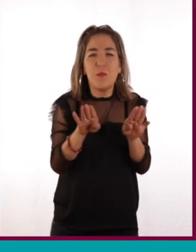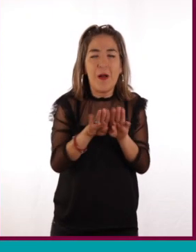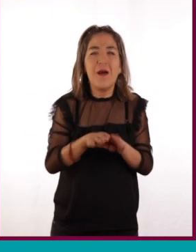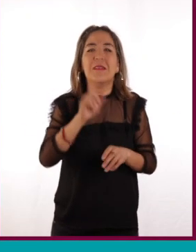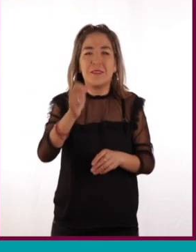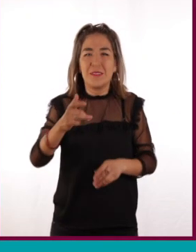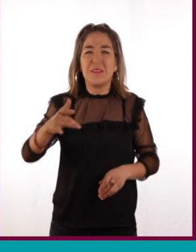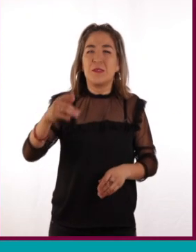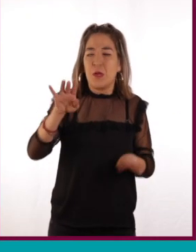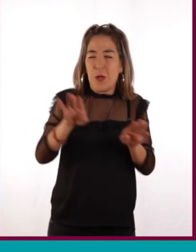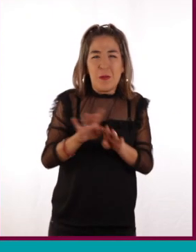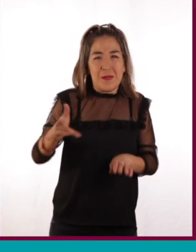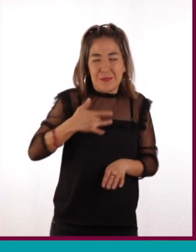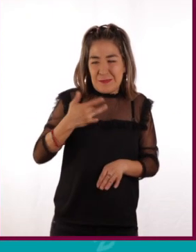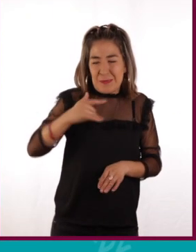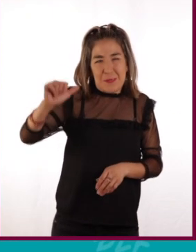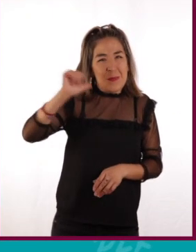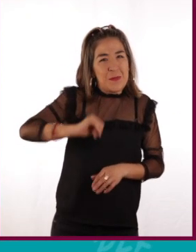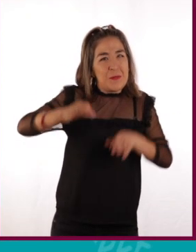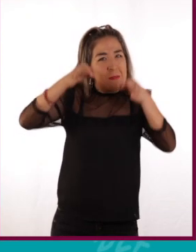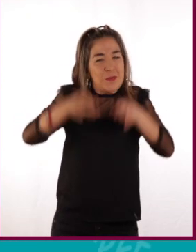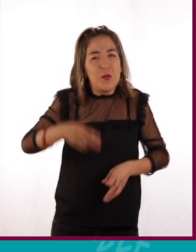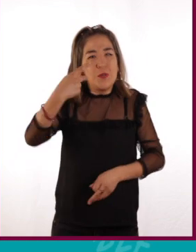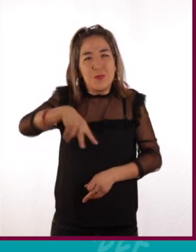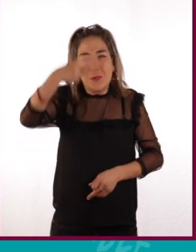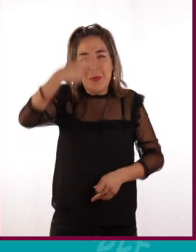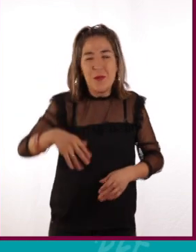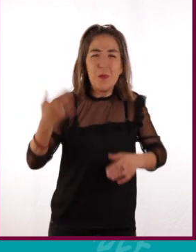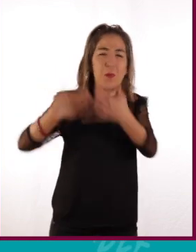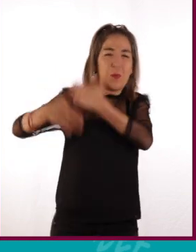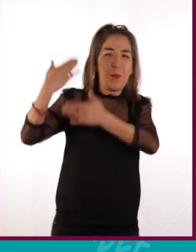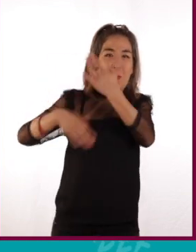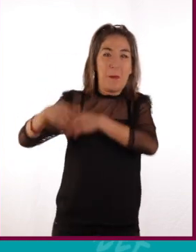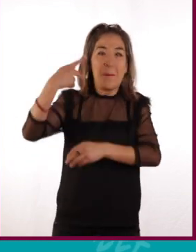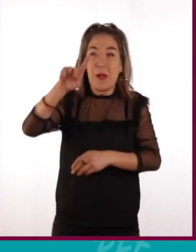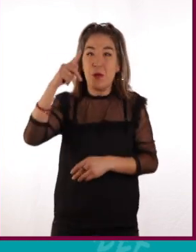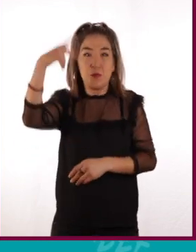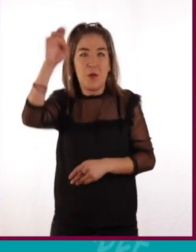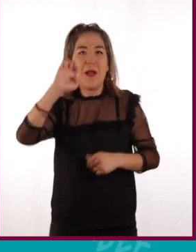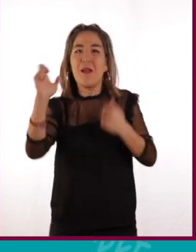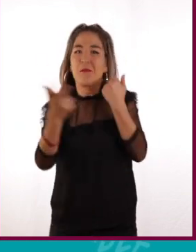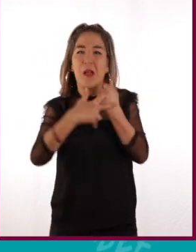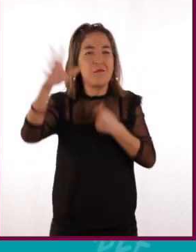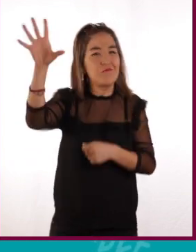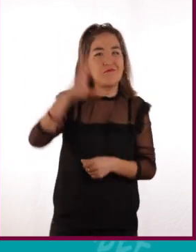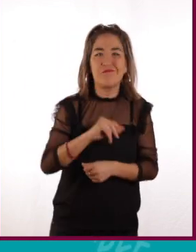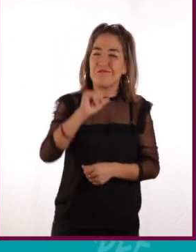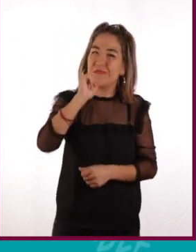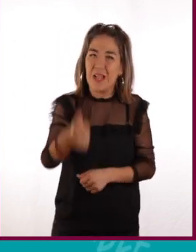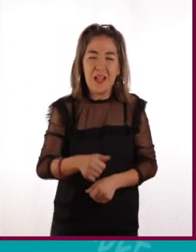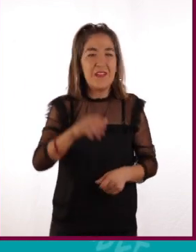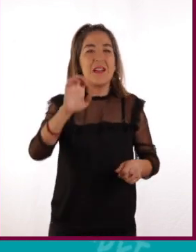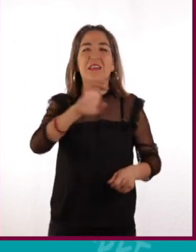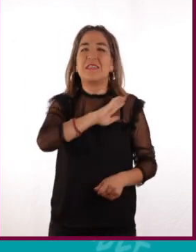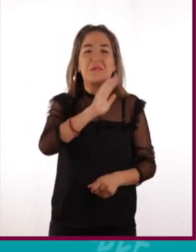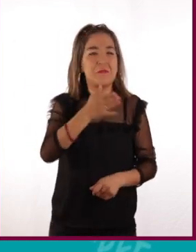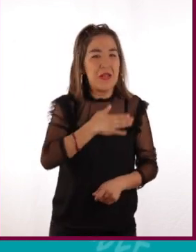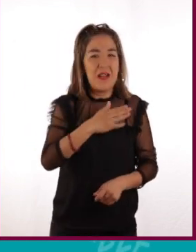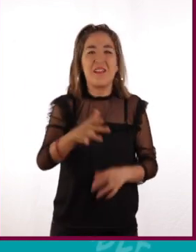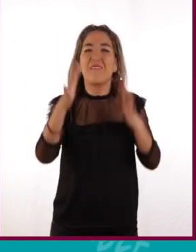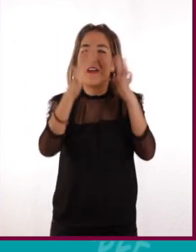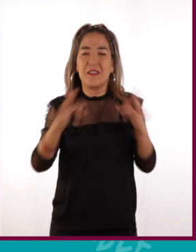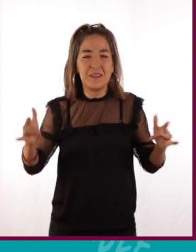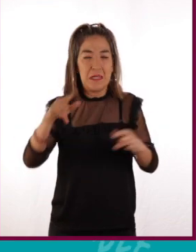la encontramos buscando en nuestras raíces, y la raíz que no tiene que ver con Europa, ni con España, ni